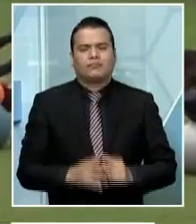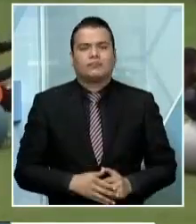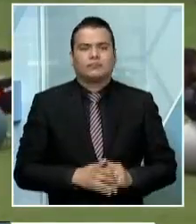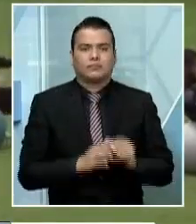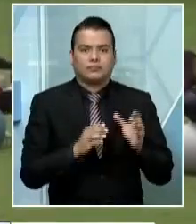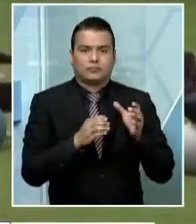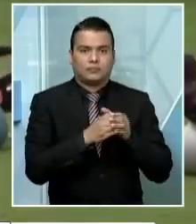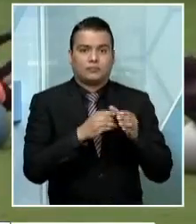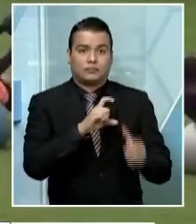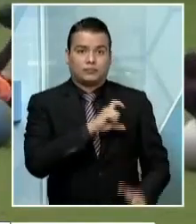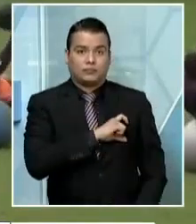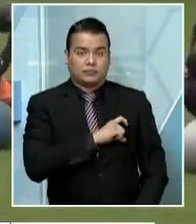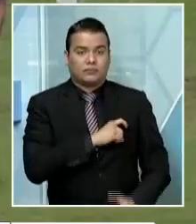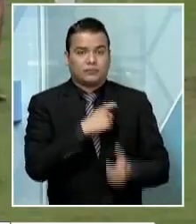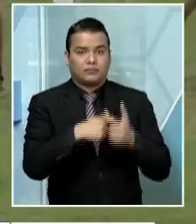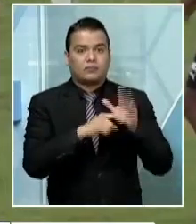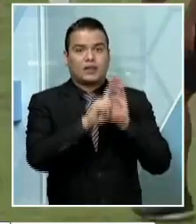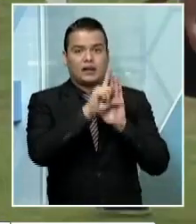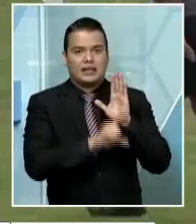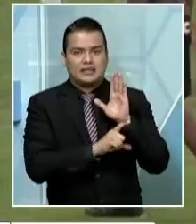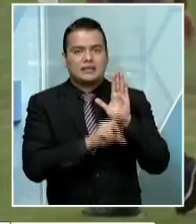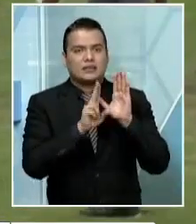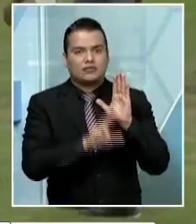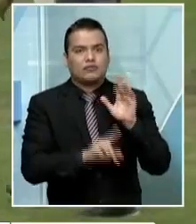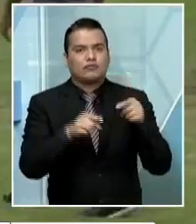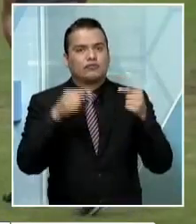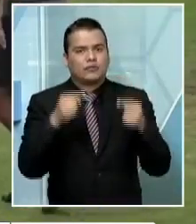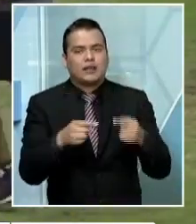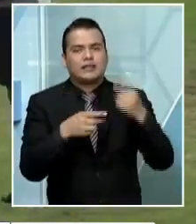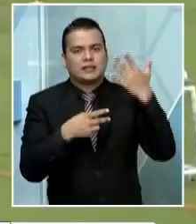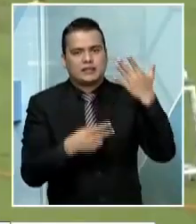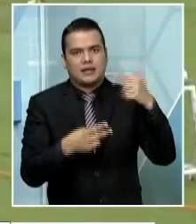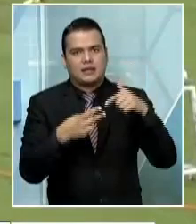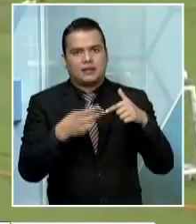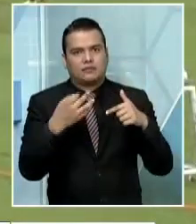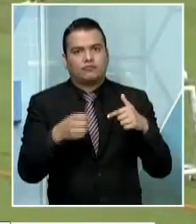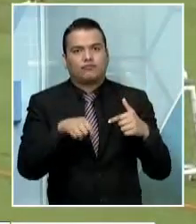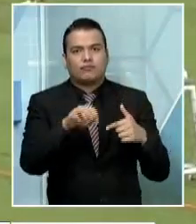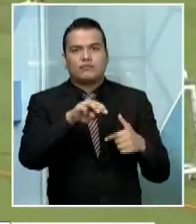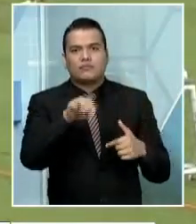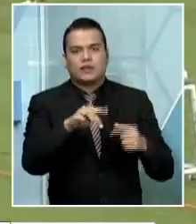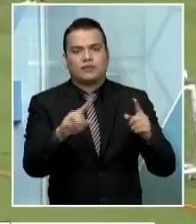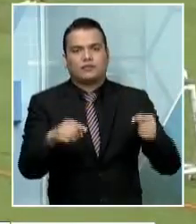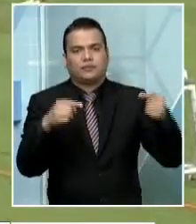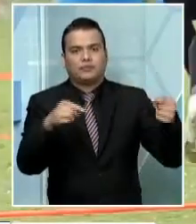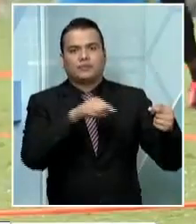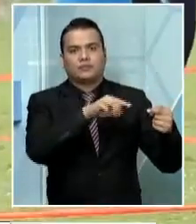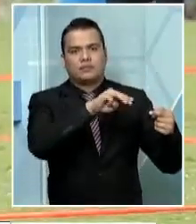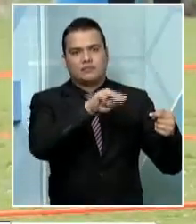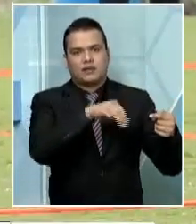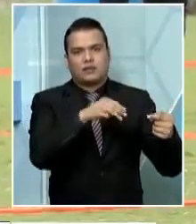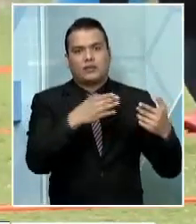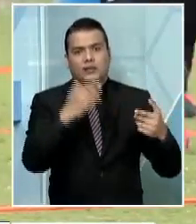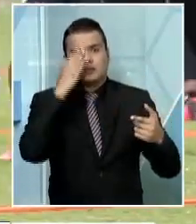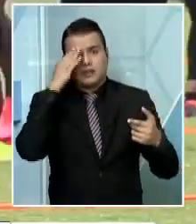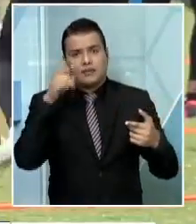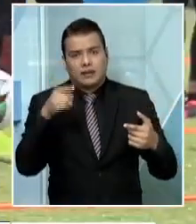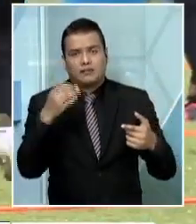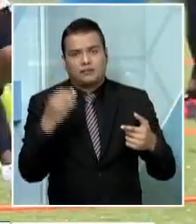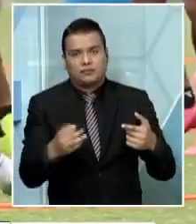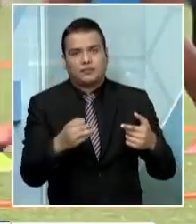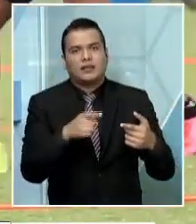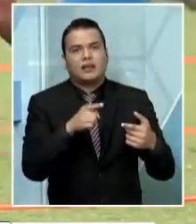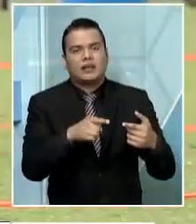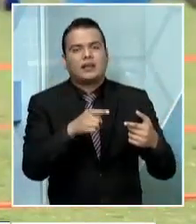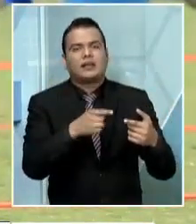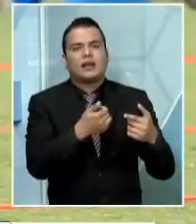Deportivo Cali es séptimo del campeonato y recibirá este miércoles a la Equidad, que ocupa la casilla décima. Evitar las expulsiones,